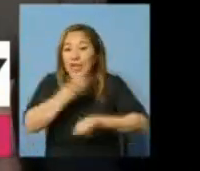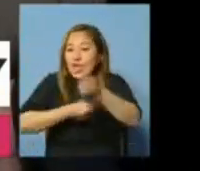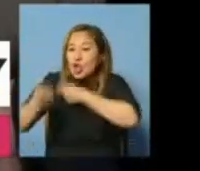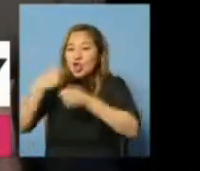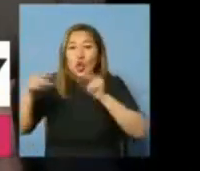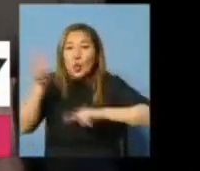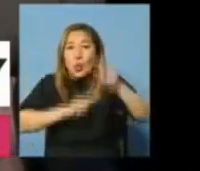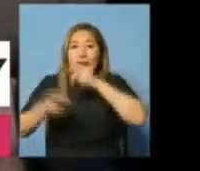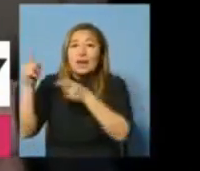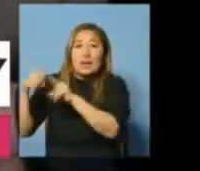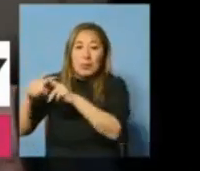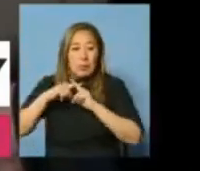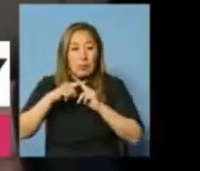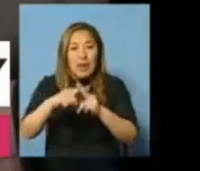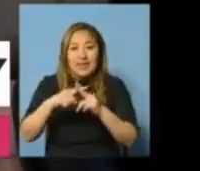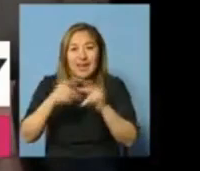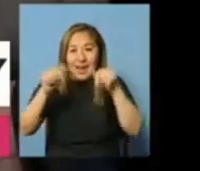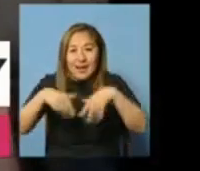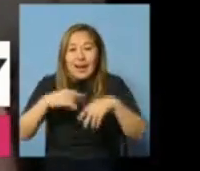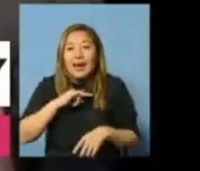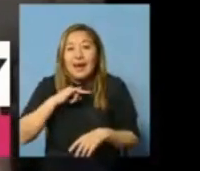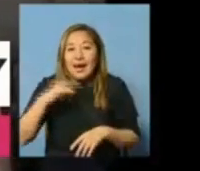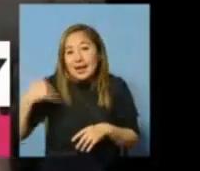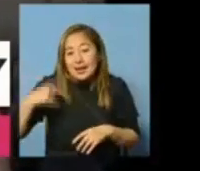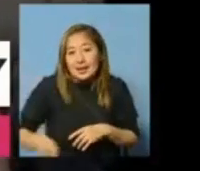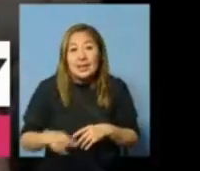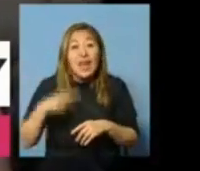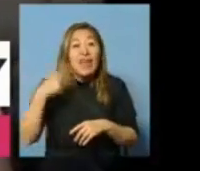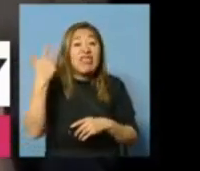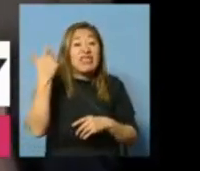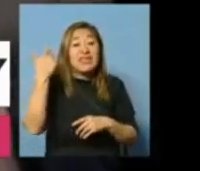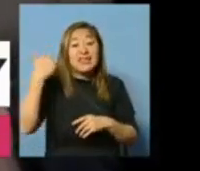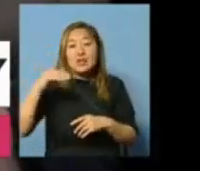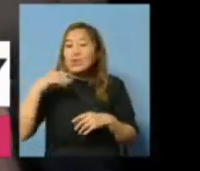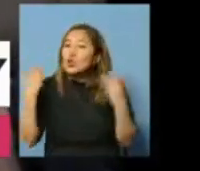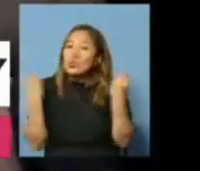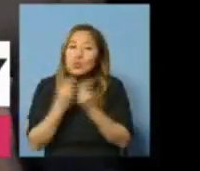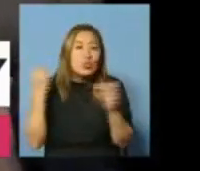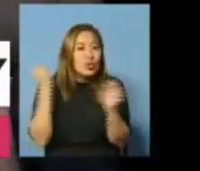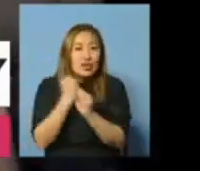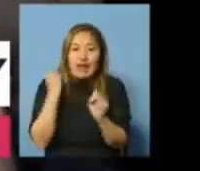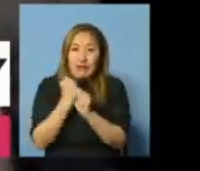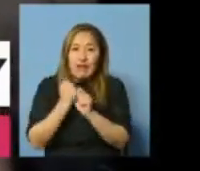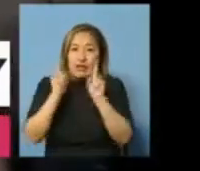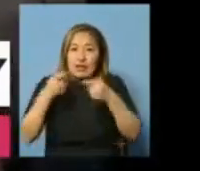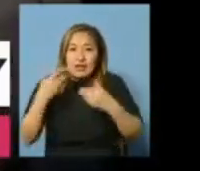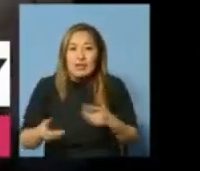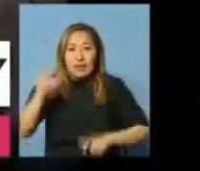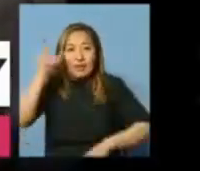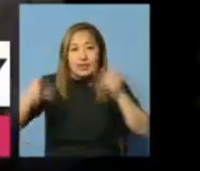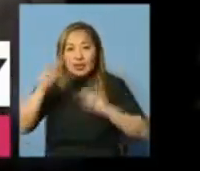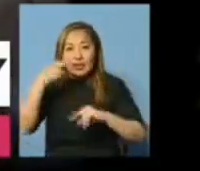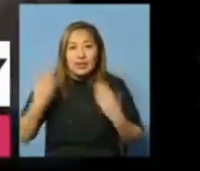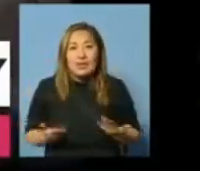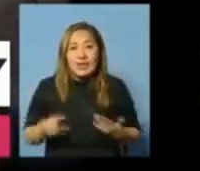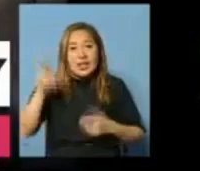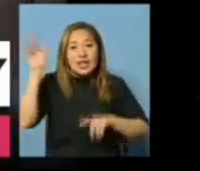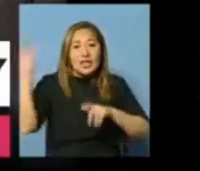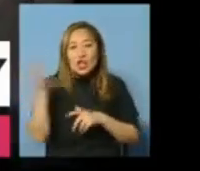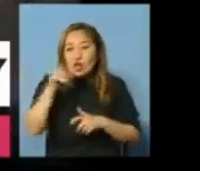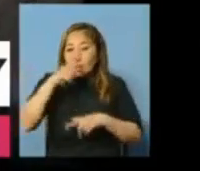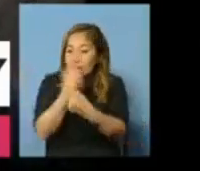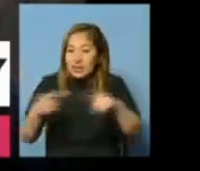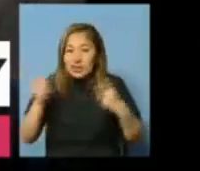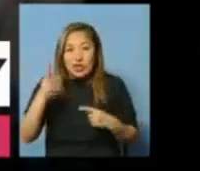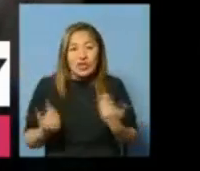y para atraer inversiones. Todo eso es, en 3 años y medio, un trabajo enorme que también la gente ve, y creo que todas esas